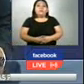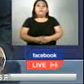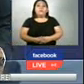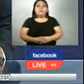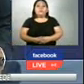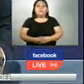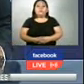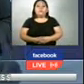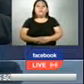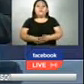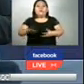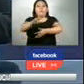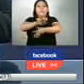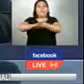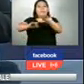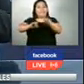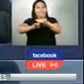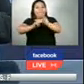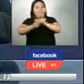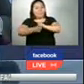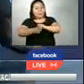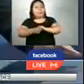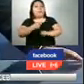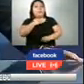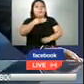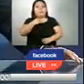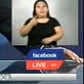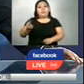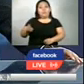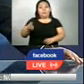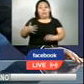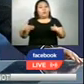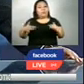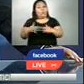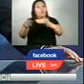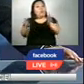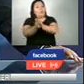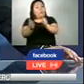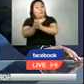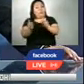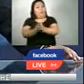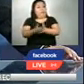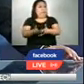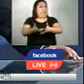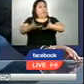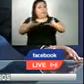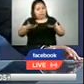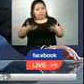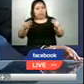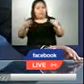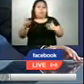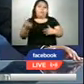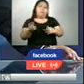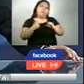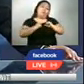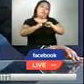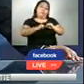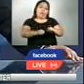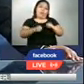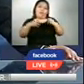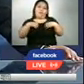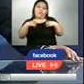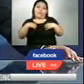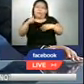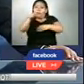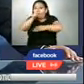El cambio climático tiene un alto costo económico. Aparte de causar daños incalculables, cobra miles de vidas y causa la migración